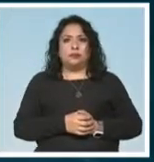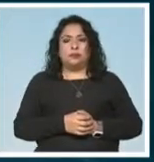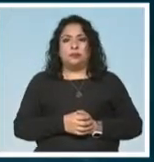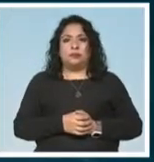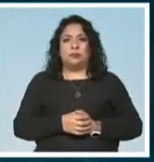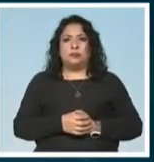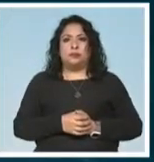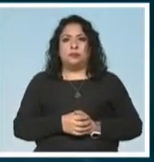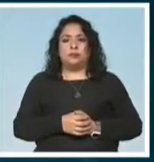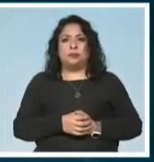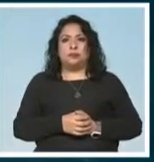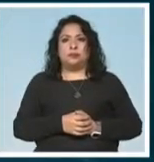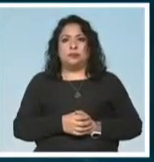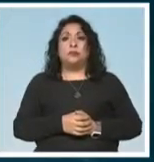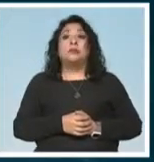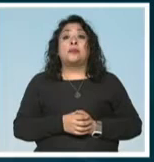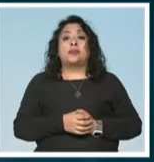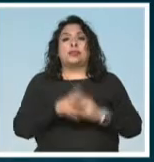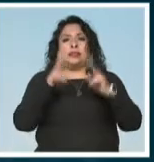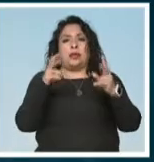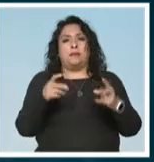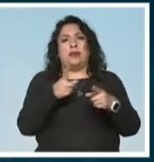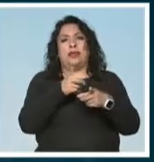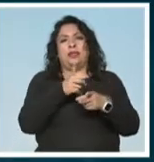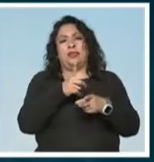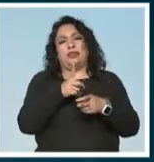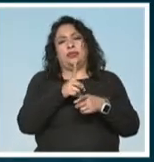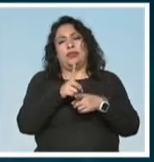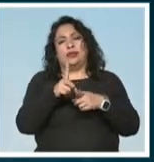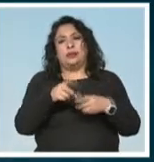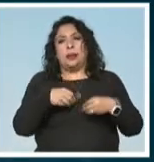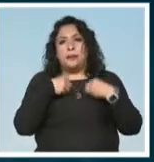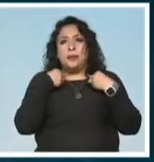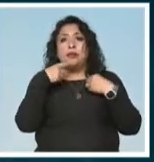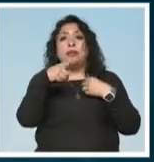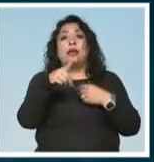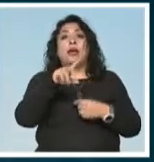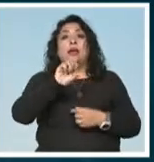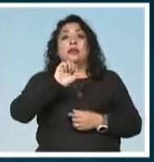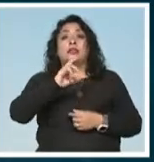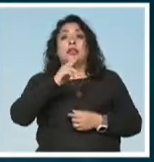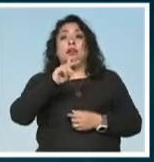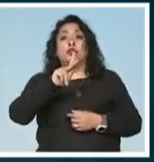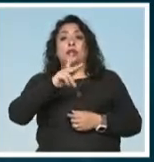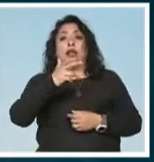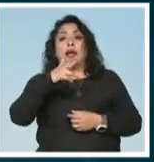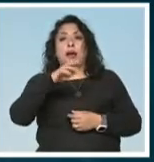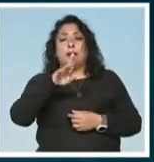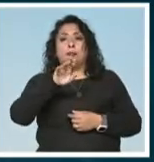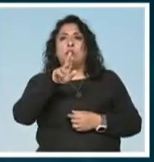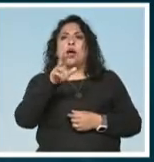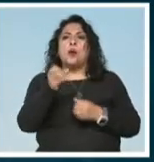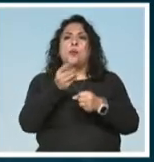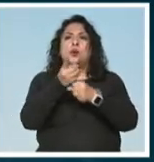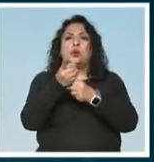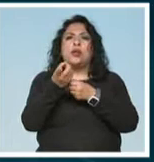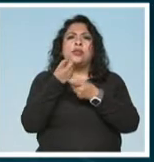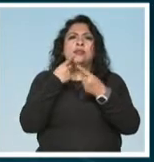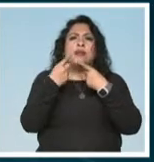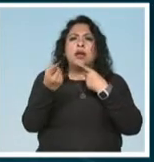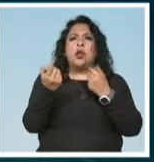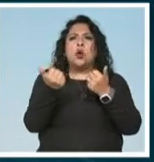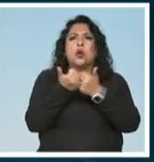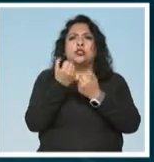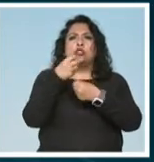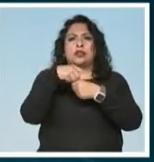reden viel. Desde la Vida representa para la Deutsches Schauspielhaus Hamburg una oportunidad de dialogar con la sociedad mexicana